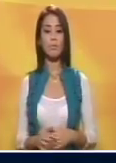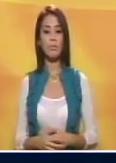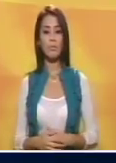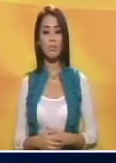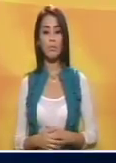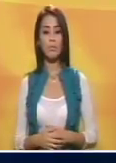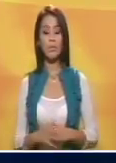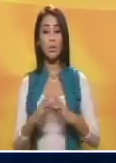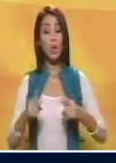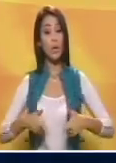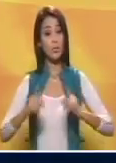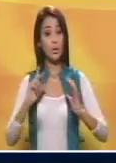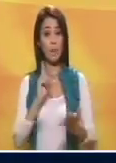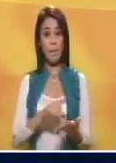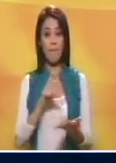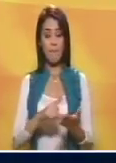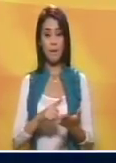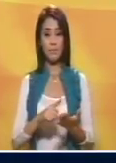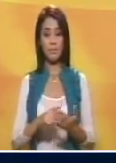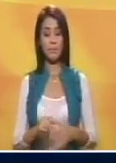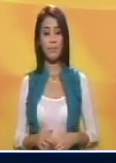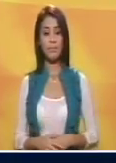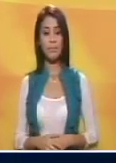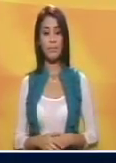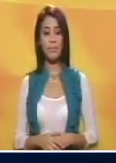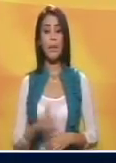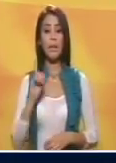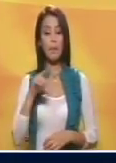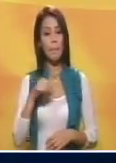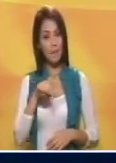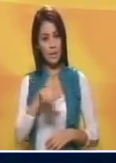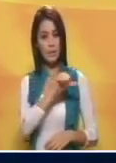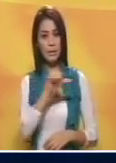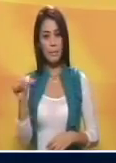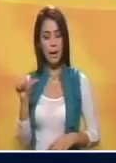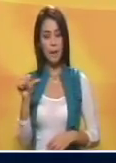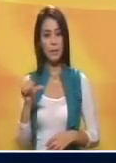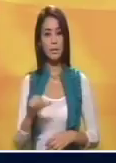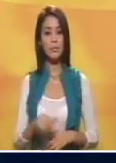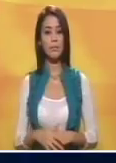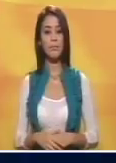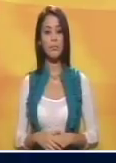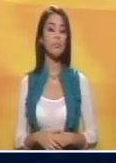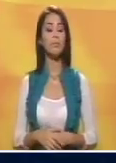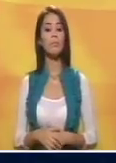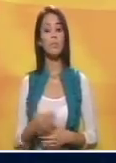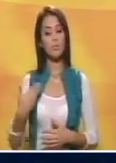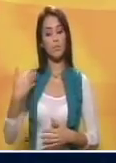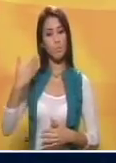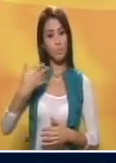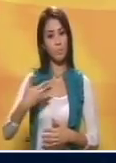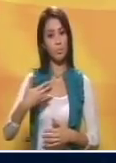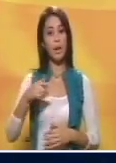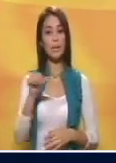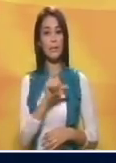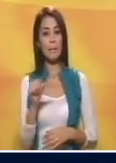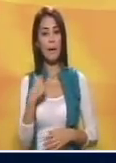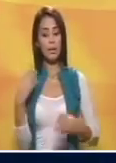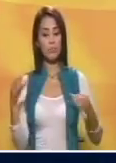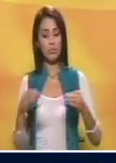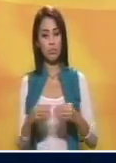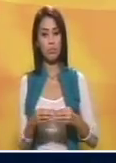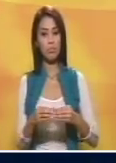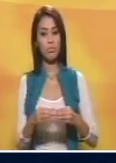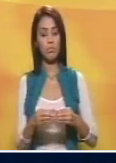los autorizados para postular. Asimismo, en esta misma semana, en los últimos días, yo he estado sosteniendo reuniones